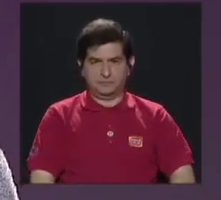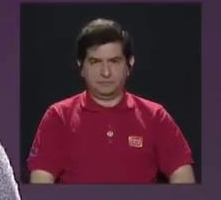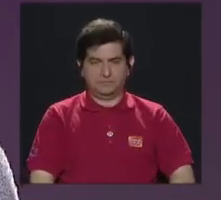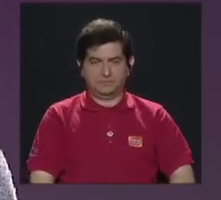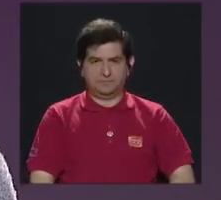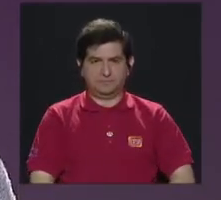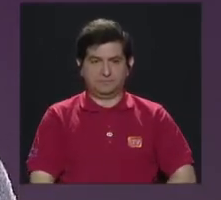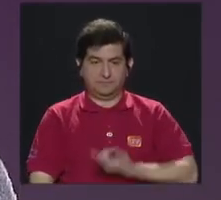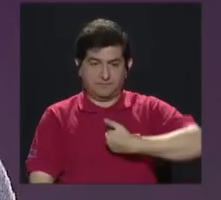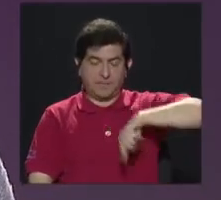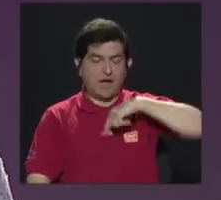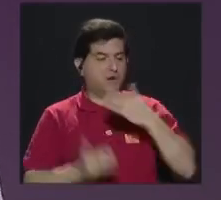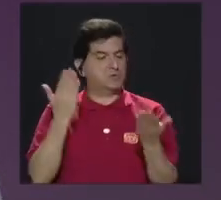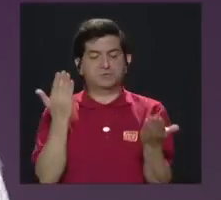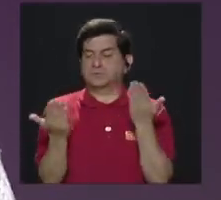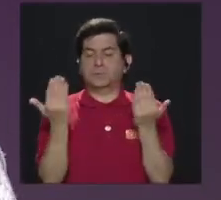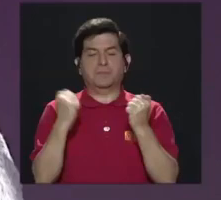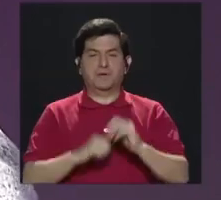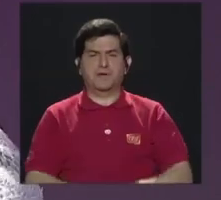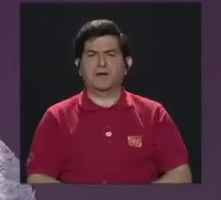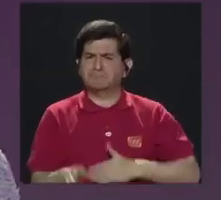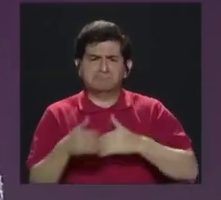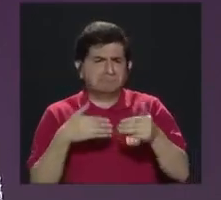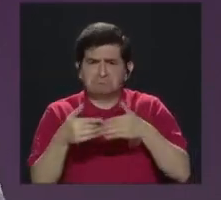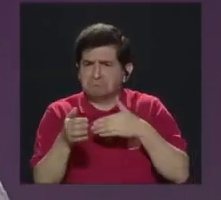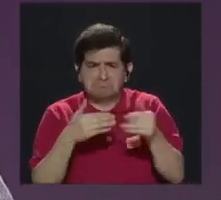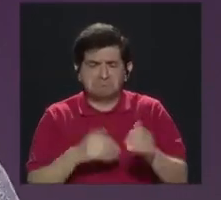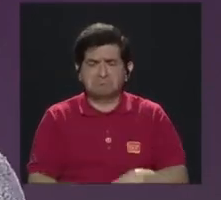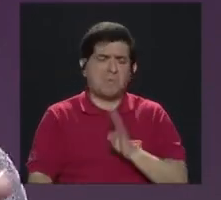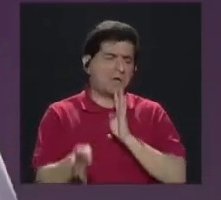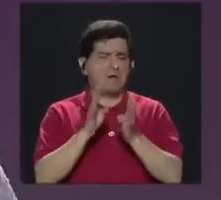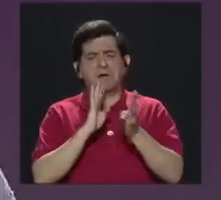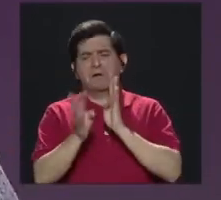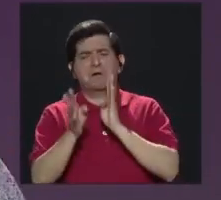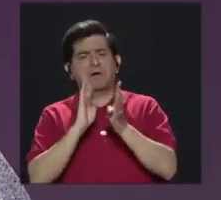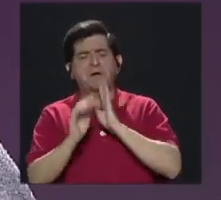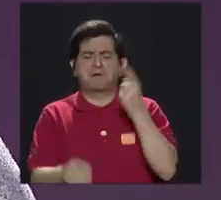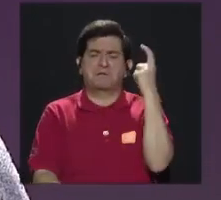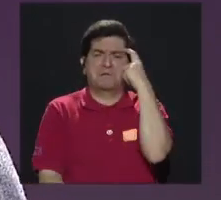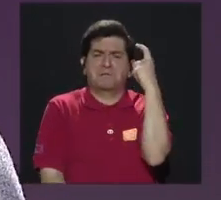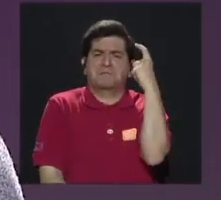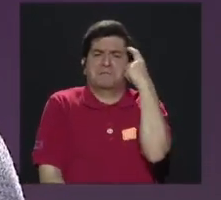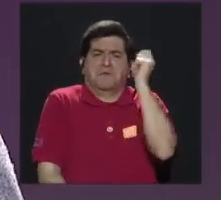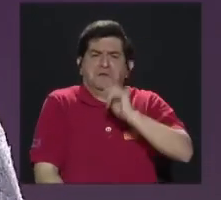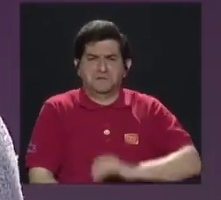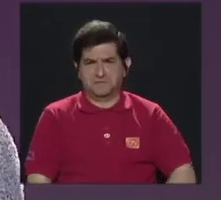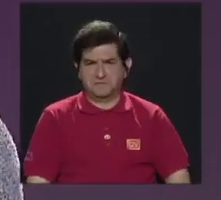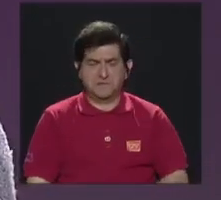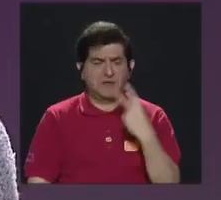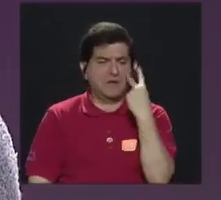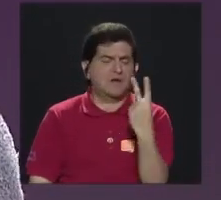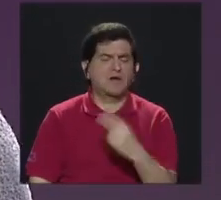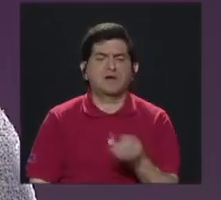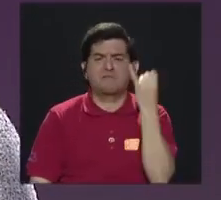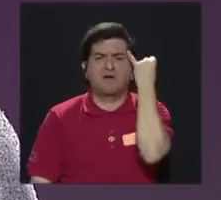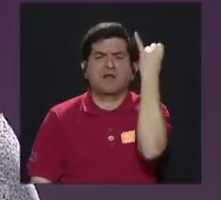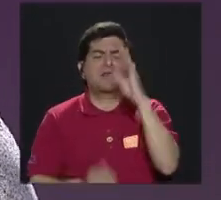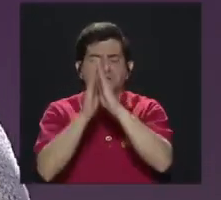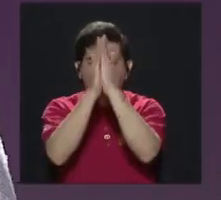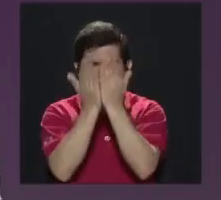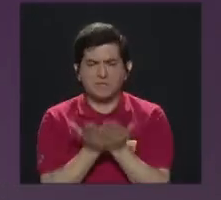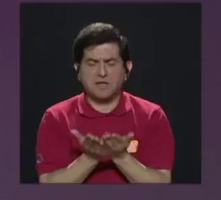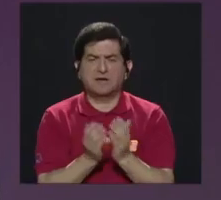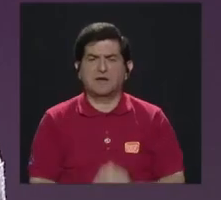nos comparen, que no importa, pues que hablen, que piensen, que vean los argumentos